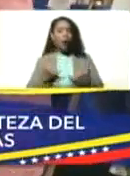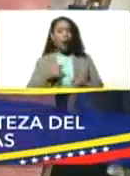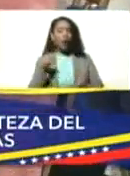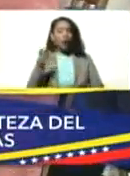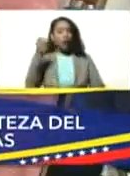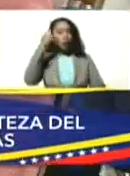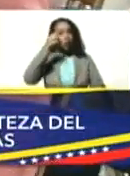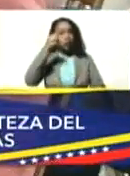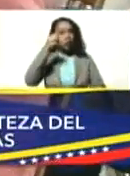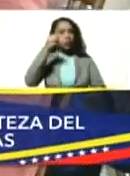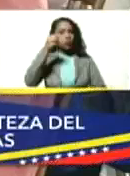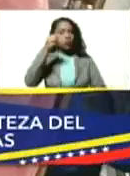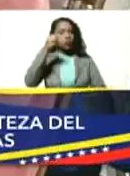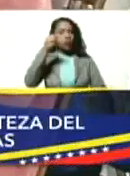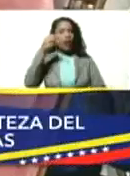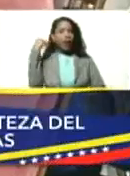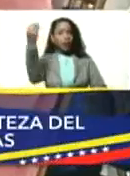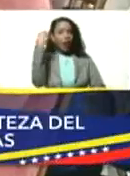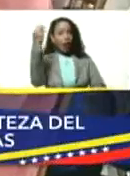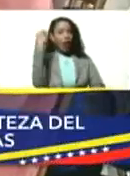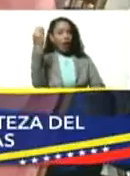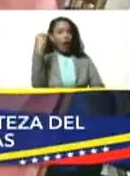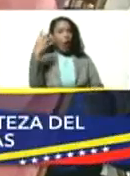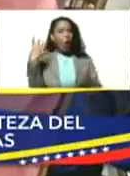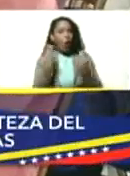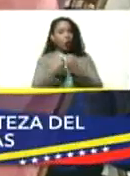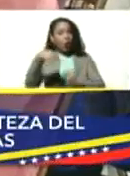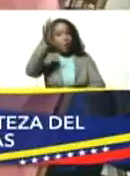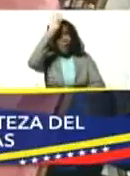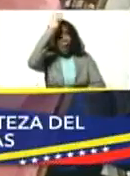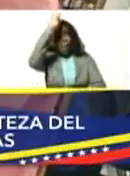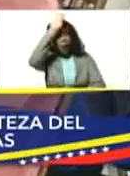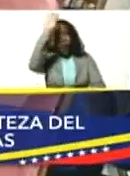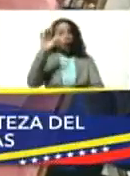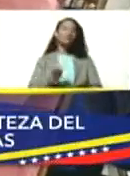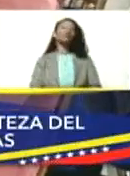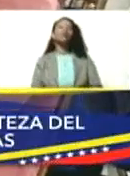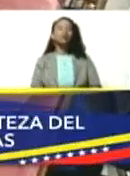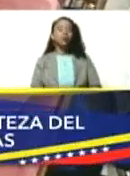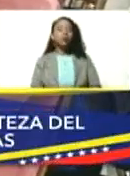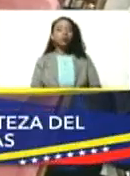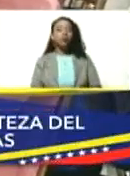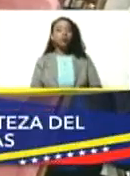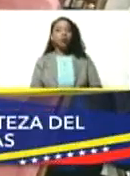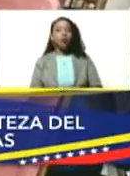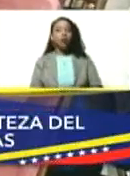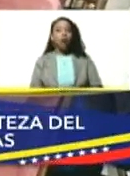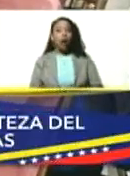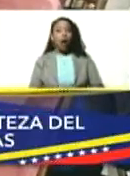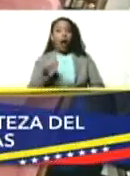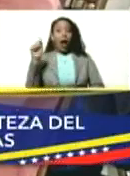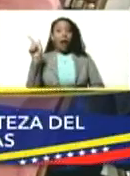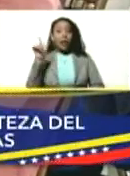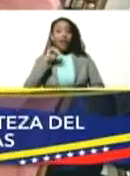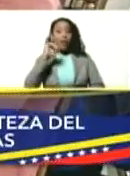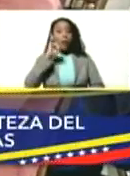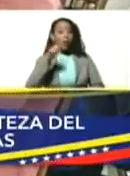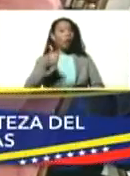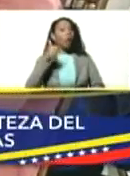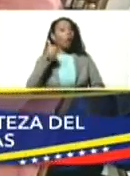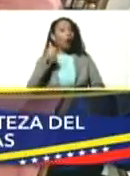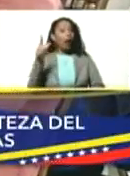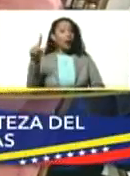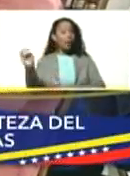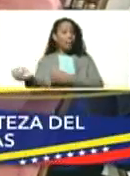Roma. ¿Ah? Estuvo con el Papa Francisco. Mire, aquí no fue noticia esa, pero ella me